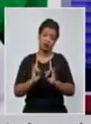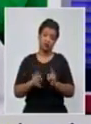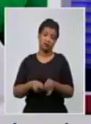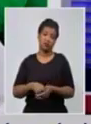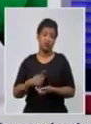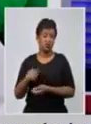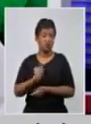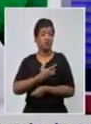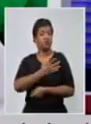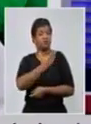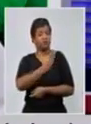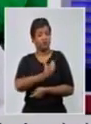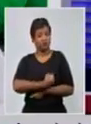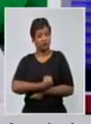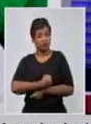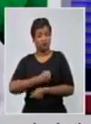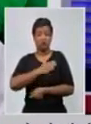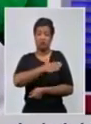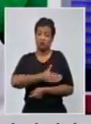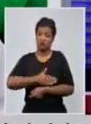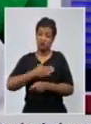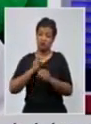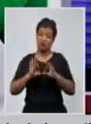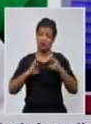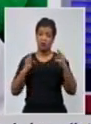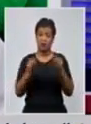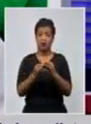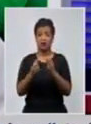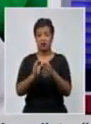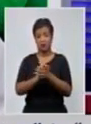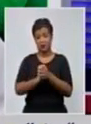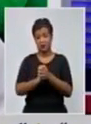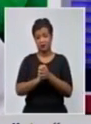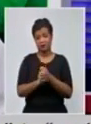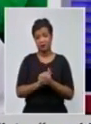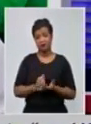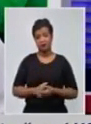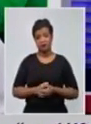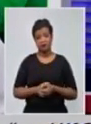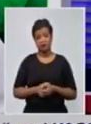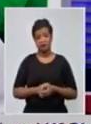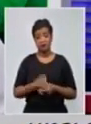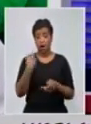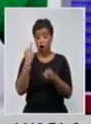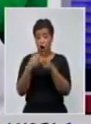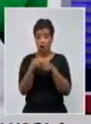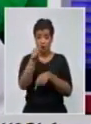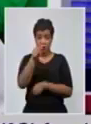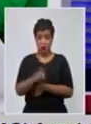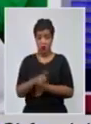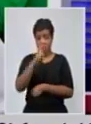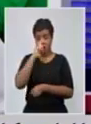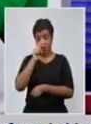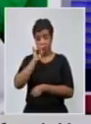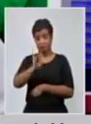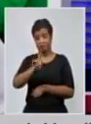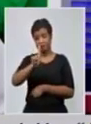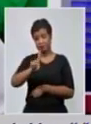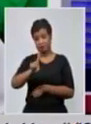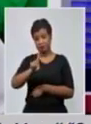Realmente lamentamos mucho y damos las condolencias a familiares y amigos. El otro es un paciente de 71 años de